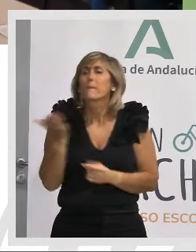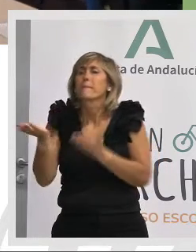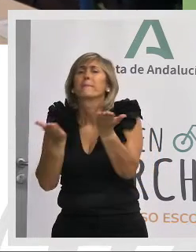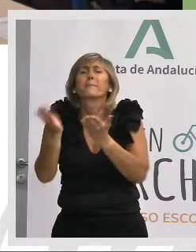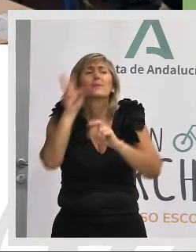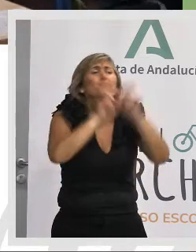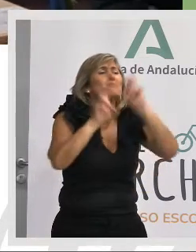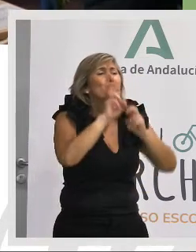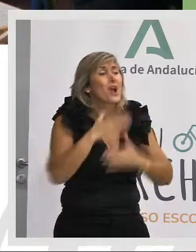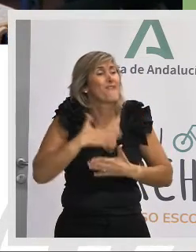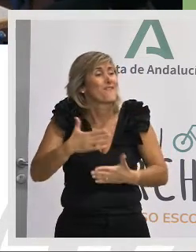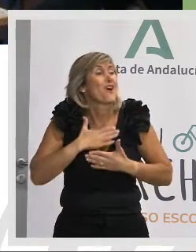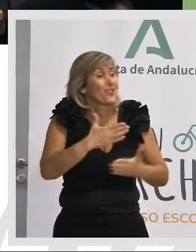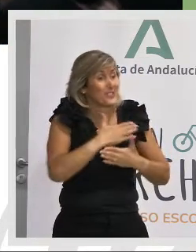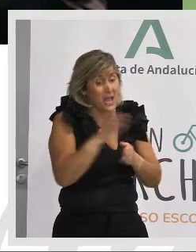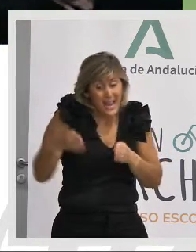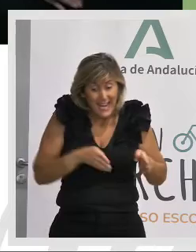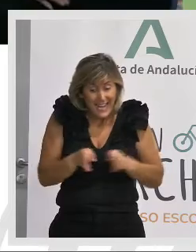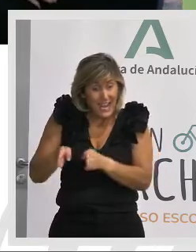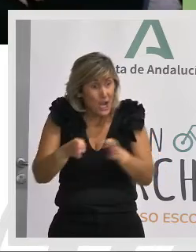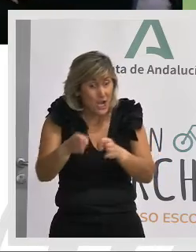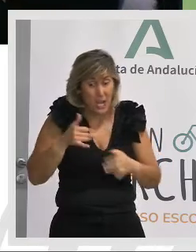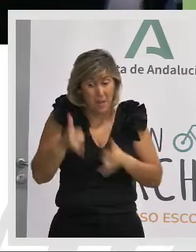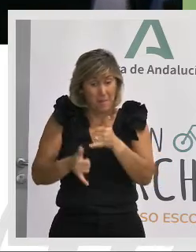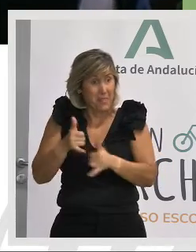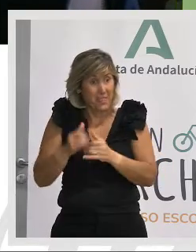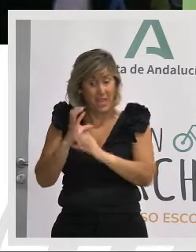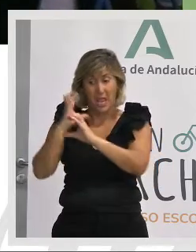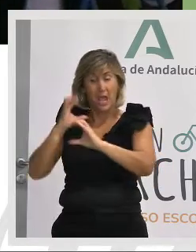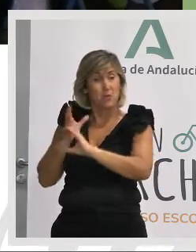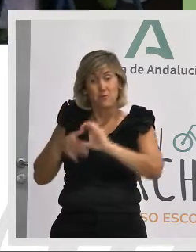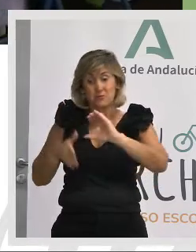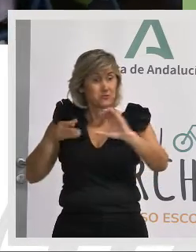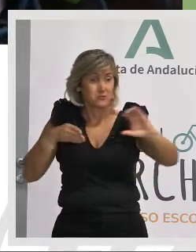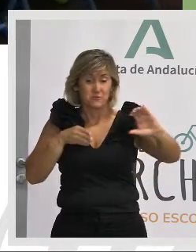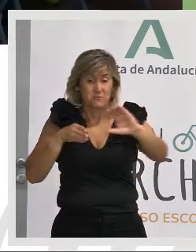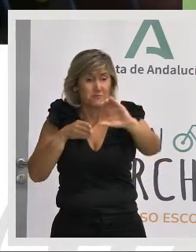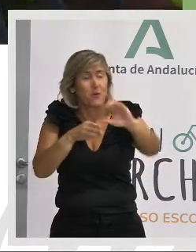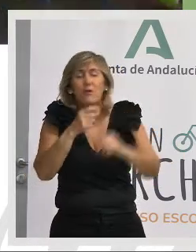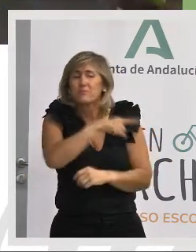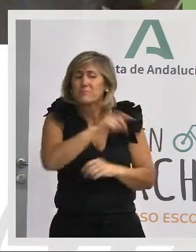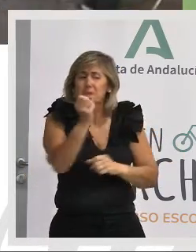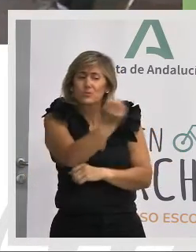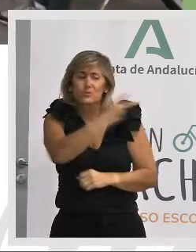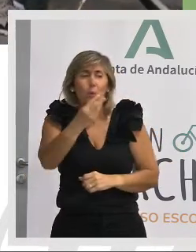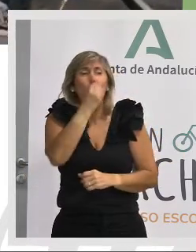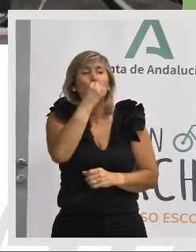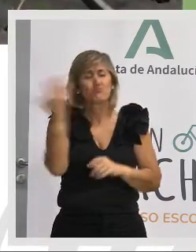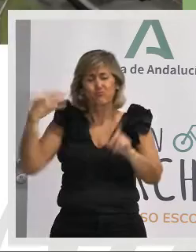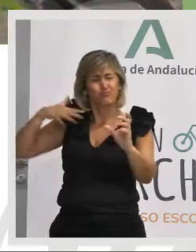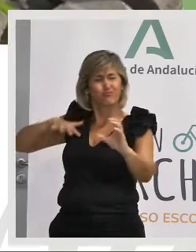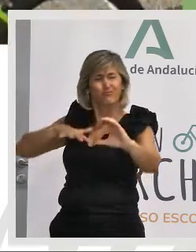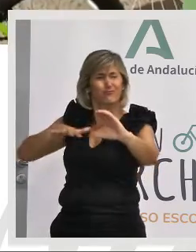para acompañar en el recorrido de Visibús y los resultados fueron muy buenos. Ya estábamos